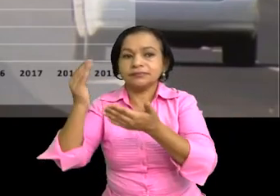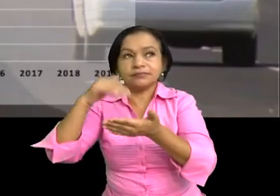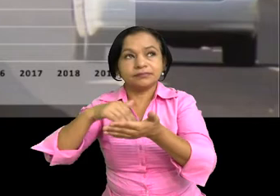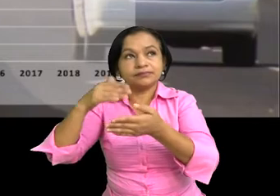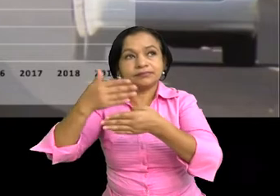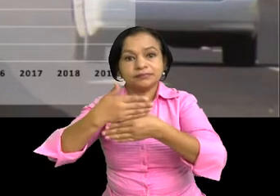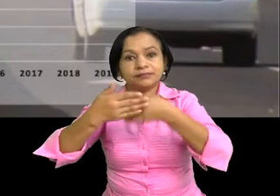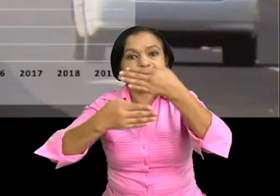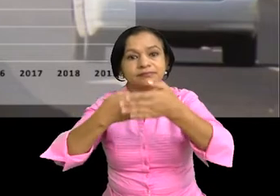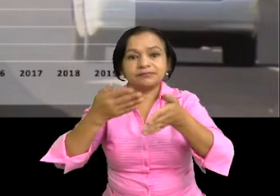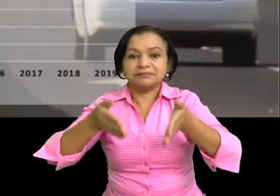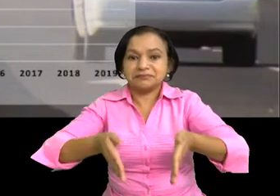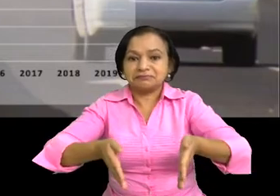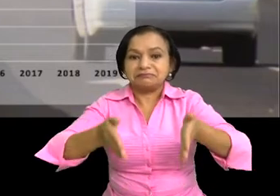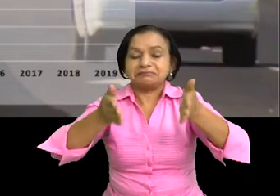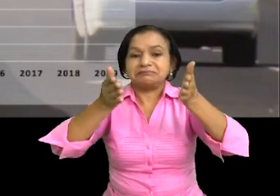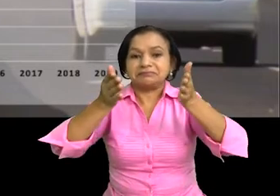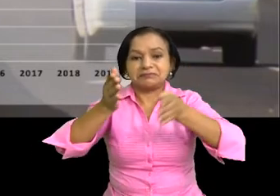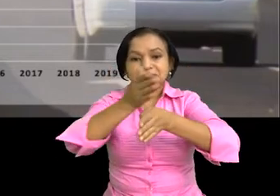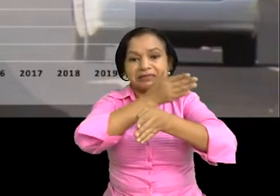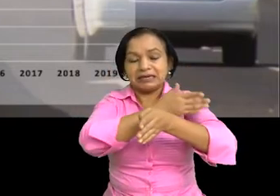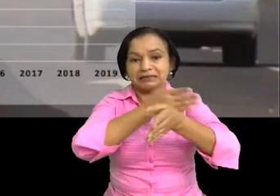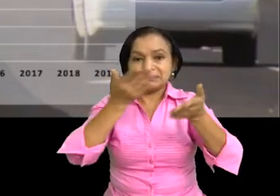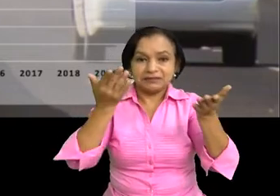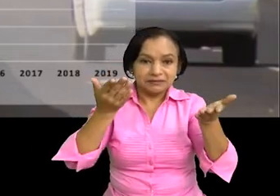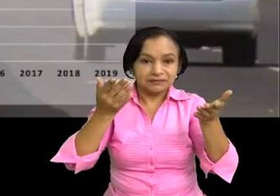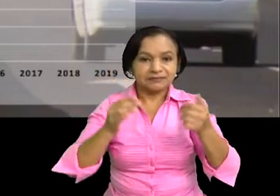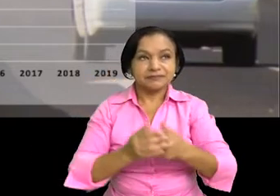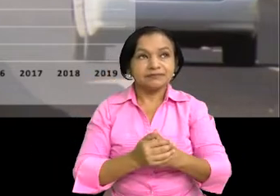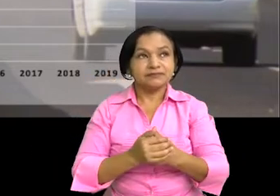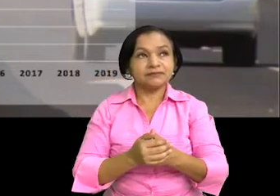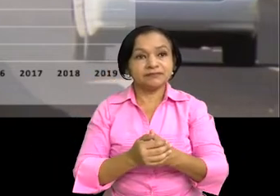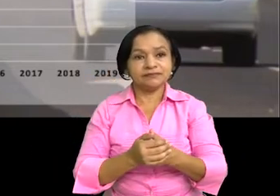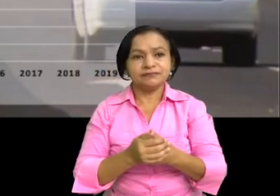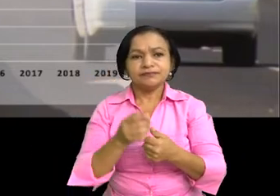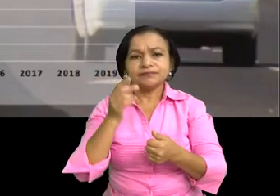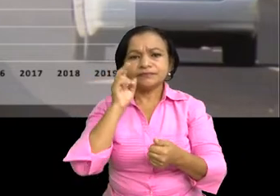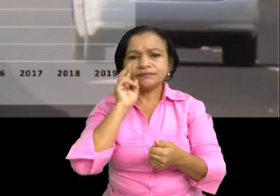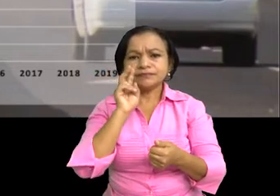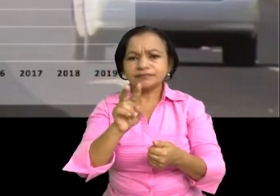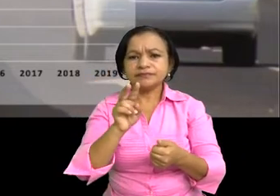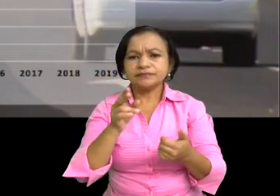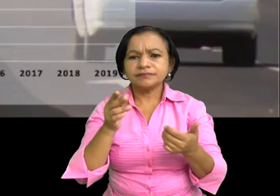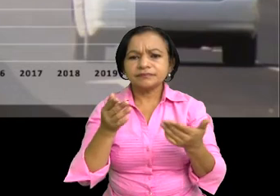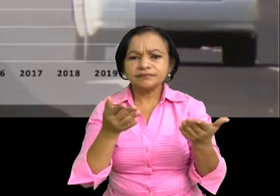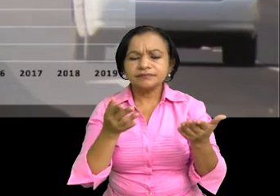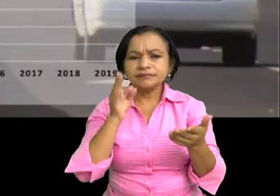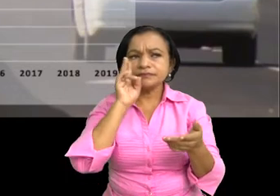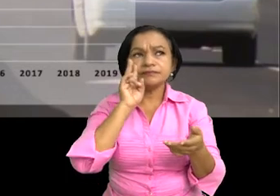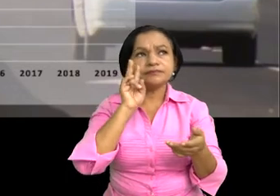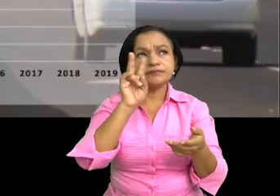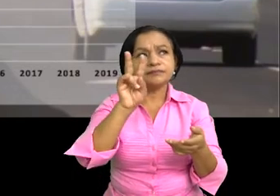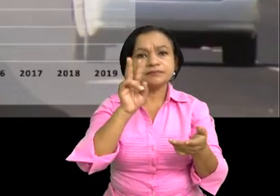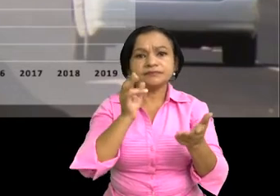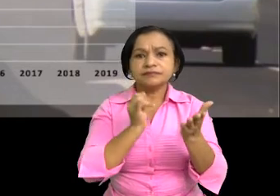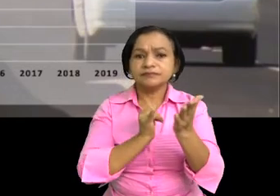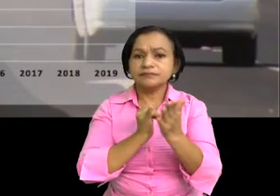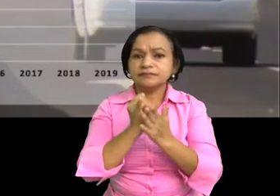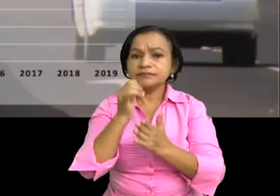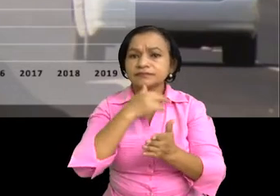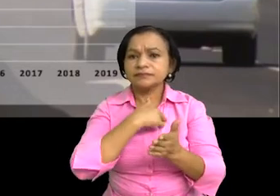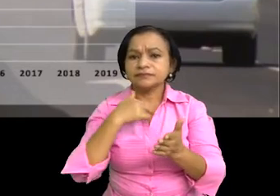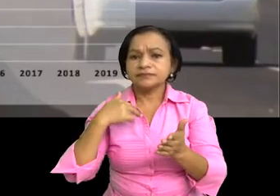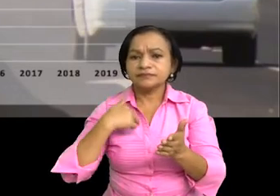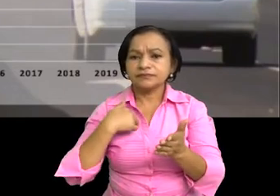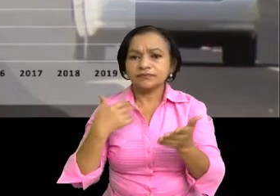o indicio de carretera o de infraestructura vial. Dentro de esa dinámica vemos un diagnóstico que han